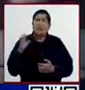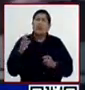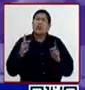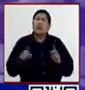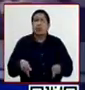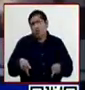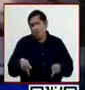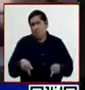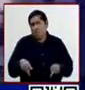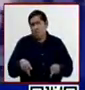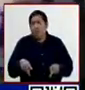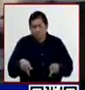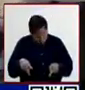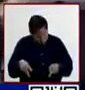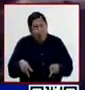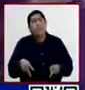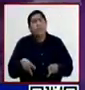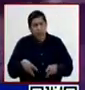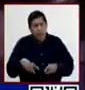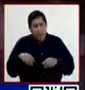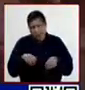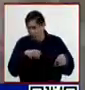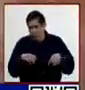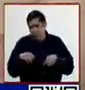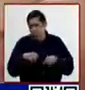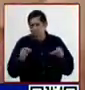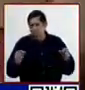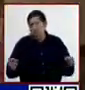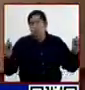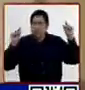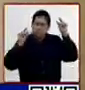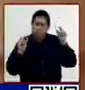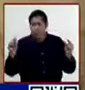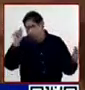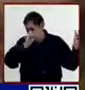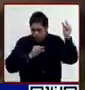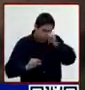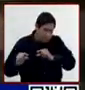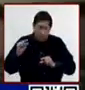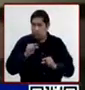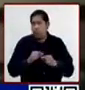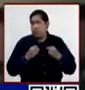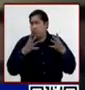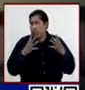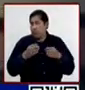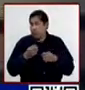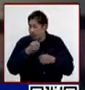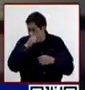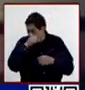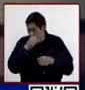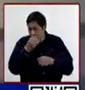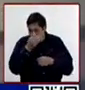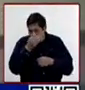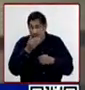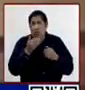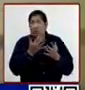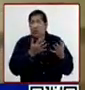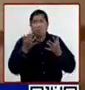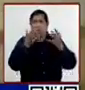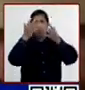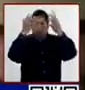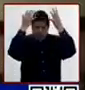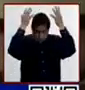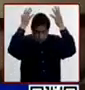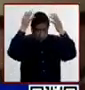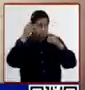personas dentro de este edificio, ¿sí? Donde se opera con agentes químicos, altamente inflamables, por supuesto, tóxicos, y por eso es el color oscuro, mire, del